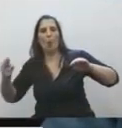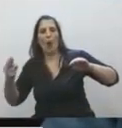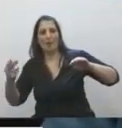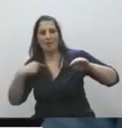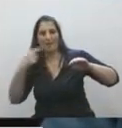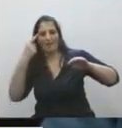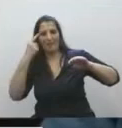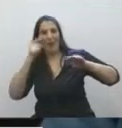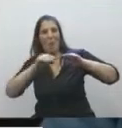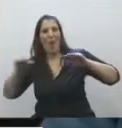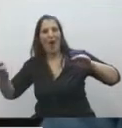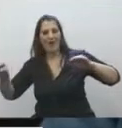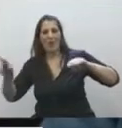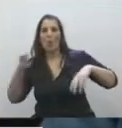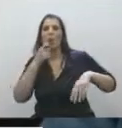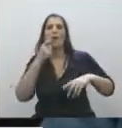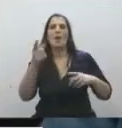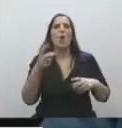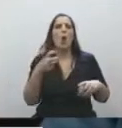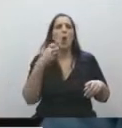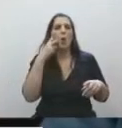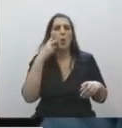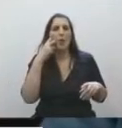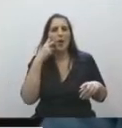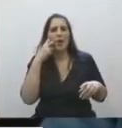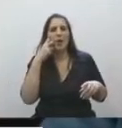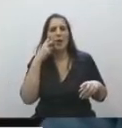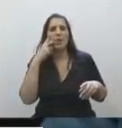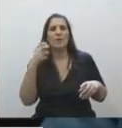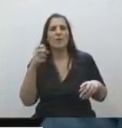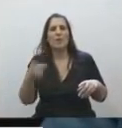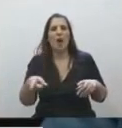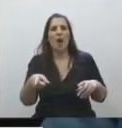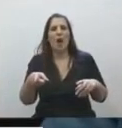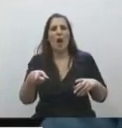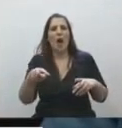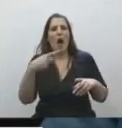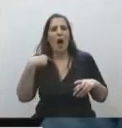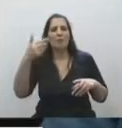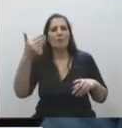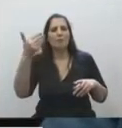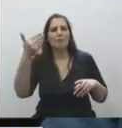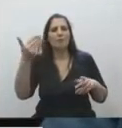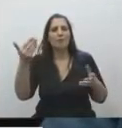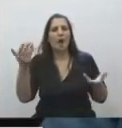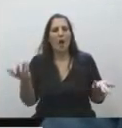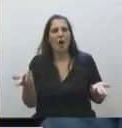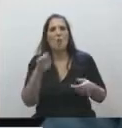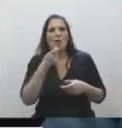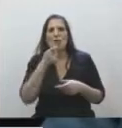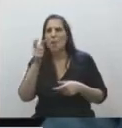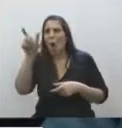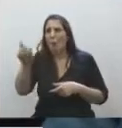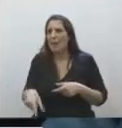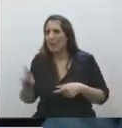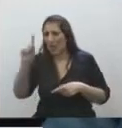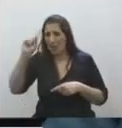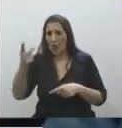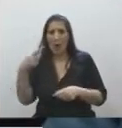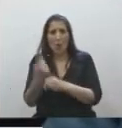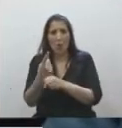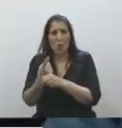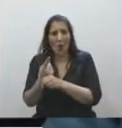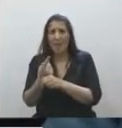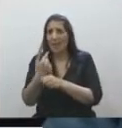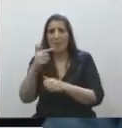para la vida. Si en la vida el político lo que quiere es acumular dinero y qué sé yo, bueno, seguramente irá por esos caminos. Ahora, si lo que quiere